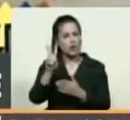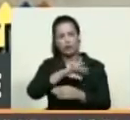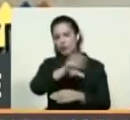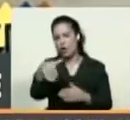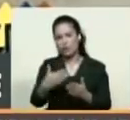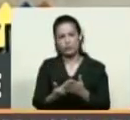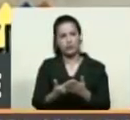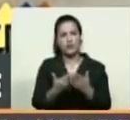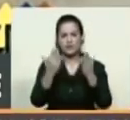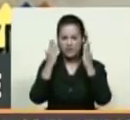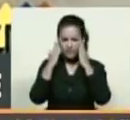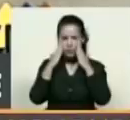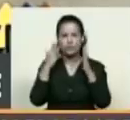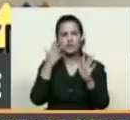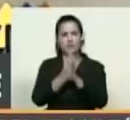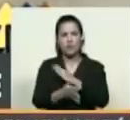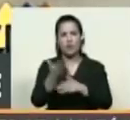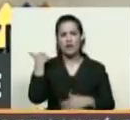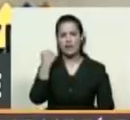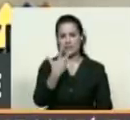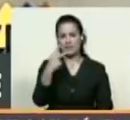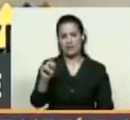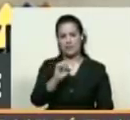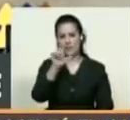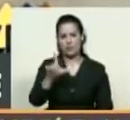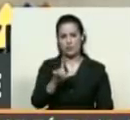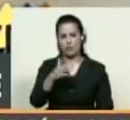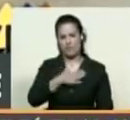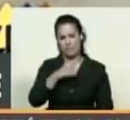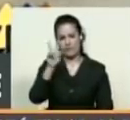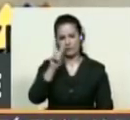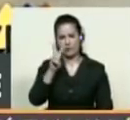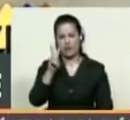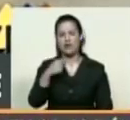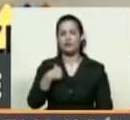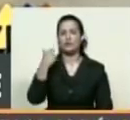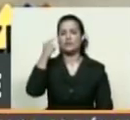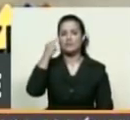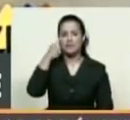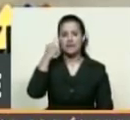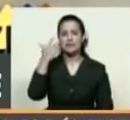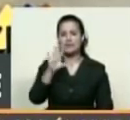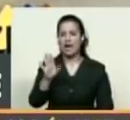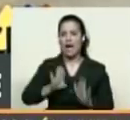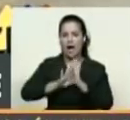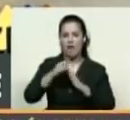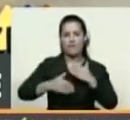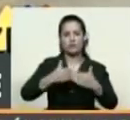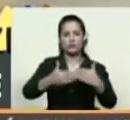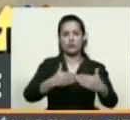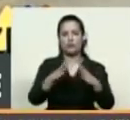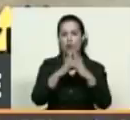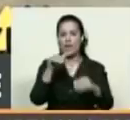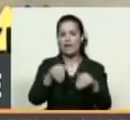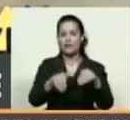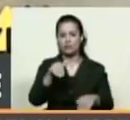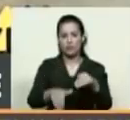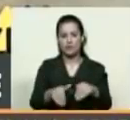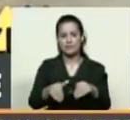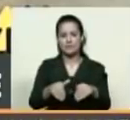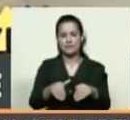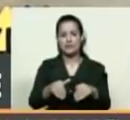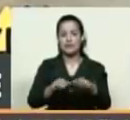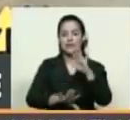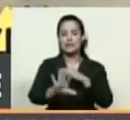Sabemos lo que significó el 30 de julio para Venezuela. Sabemos cómo se avanzó en las elecciones regionales